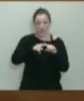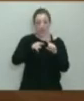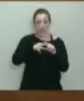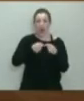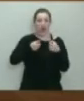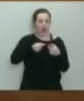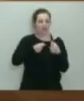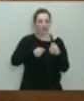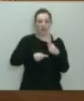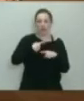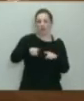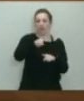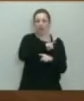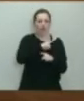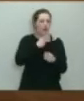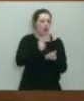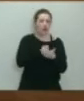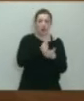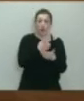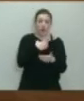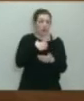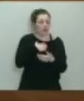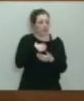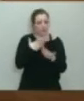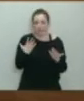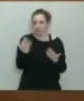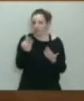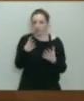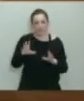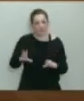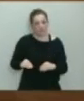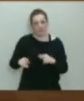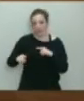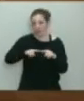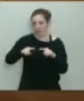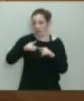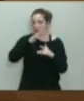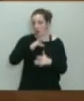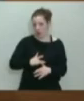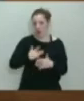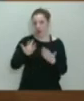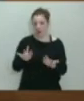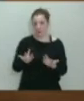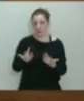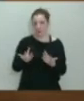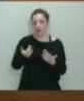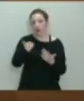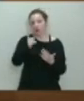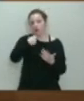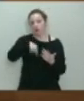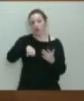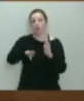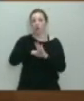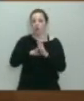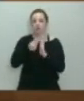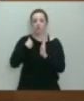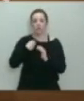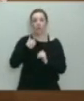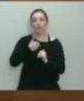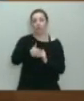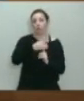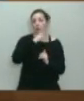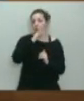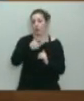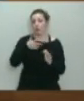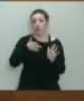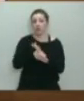coche que tenemos no lo podemos mantener, asumamos decisiones ahora, en el presente, no sigamos difiriéndolas hacia el futuro, porque esa